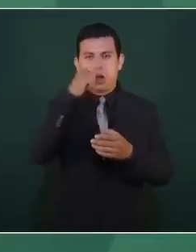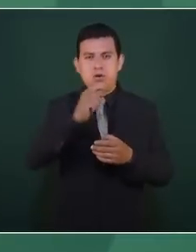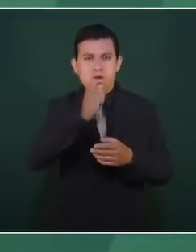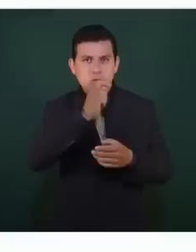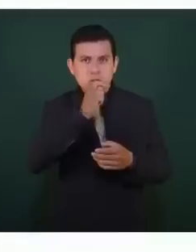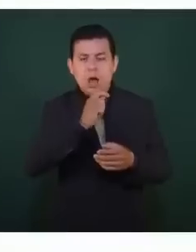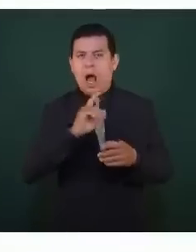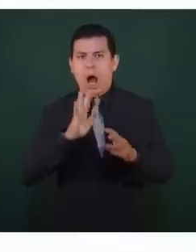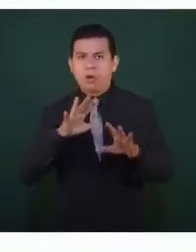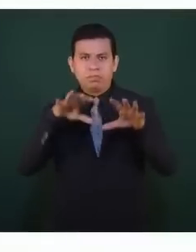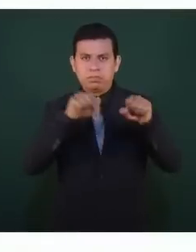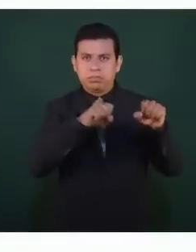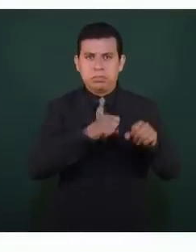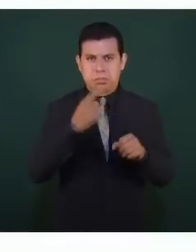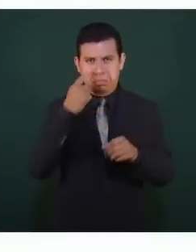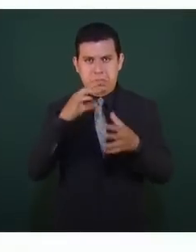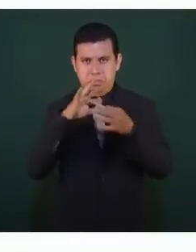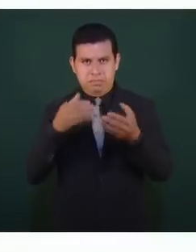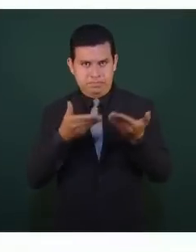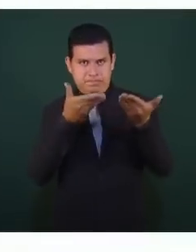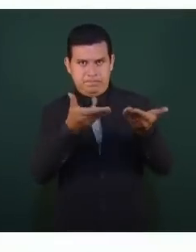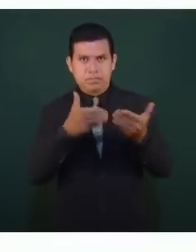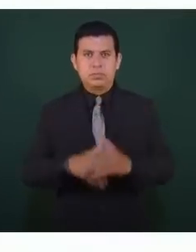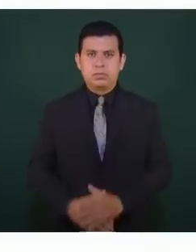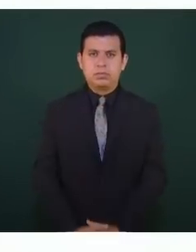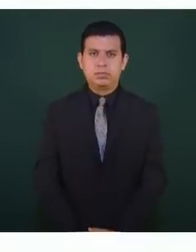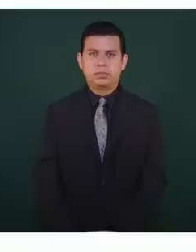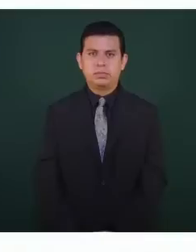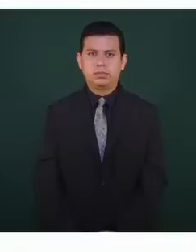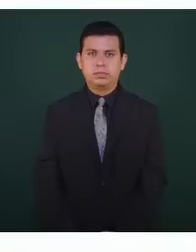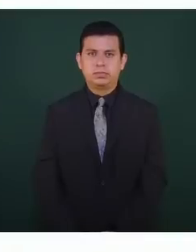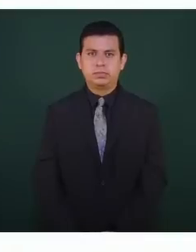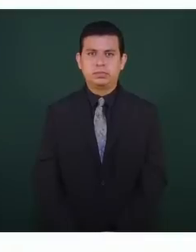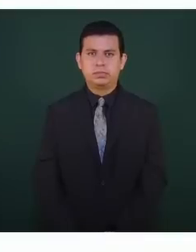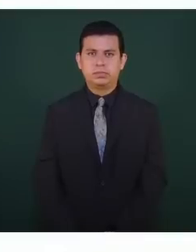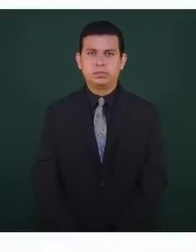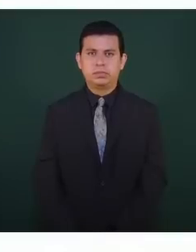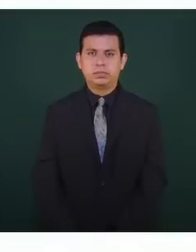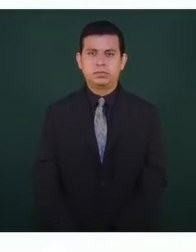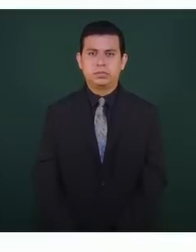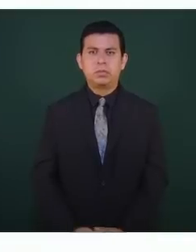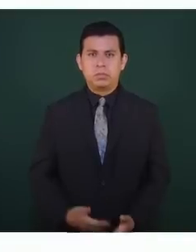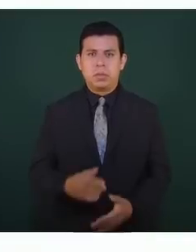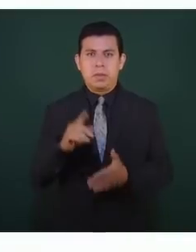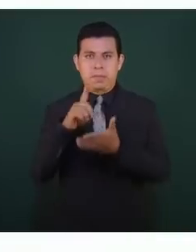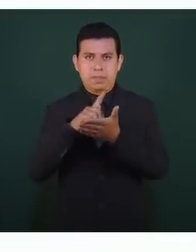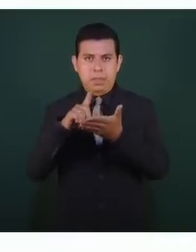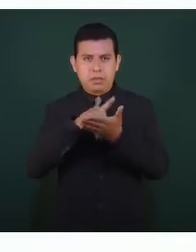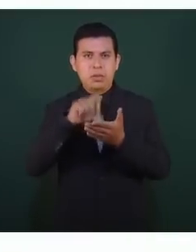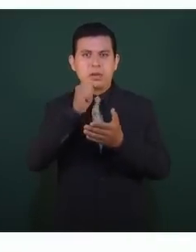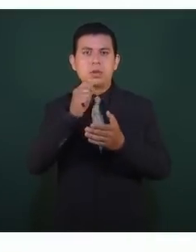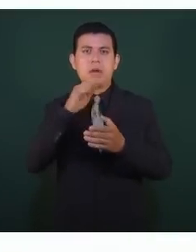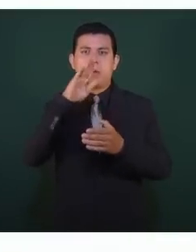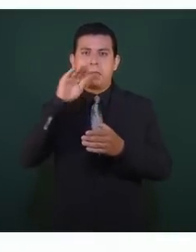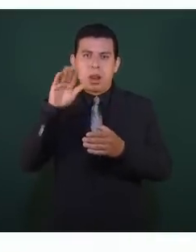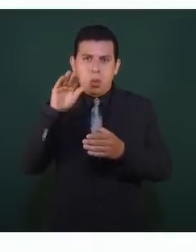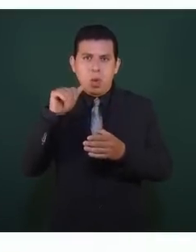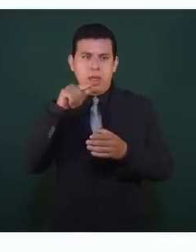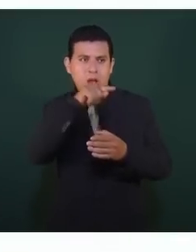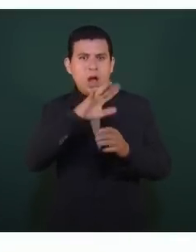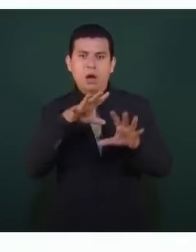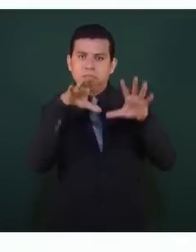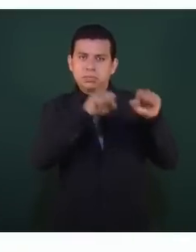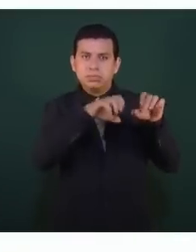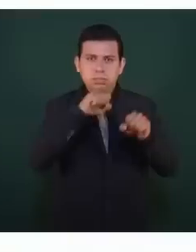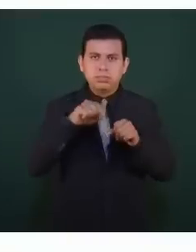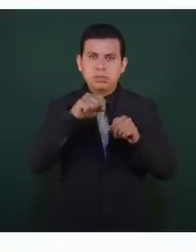Se llevan más de 8,000 plantíos de marihuana, erradicados 333